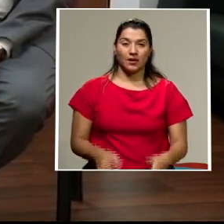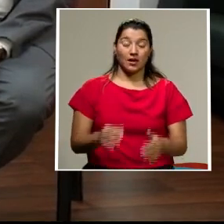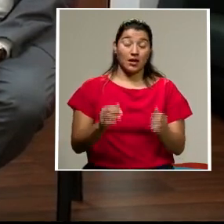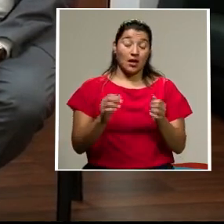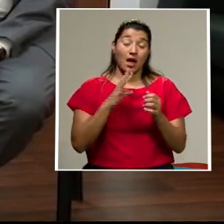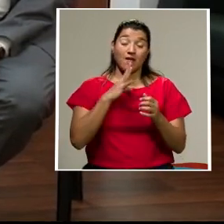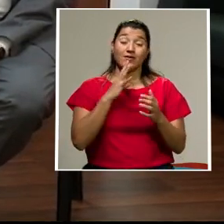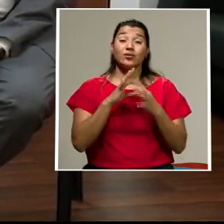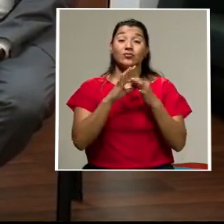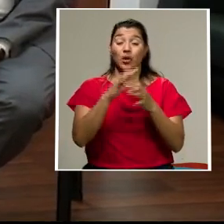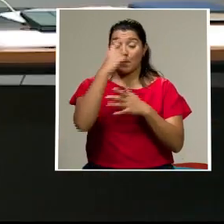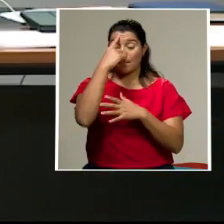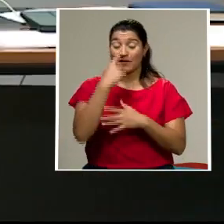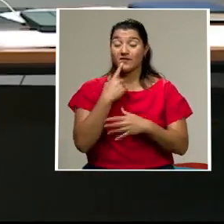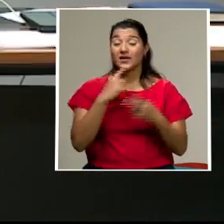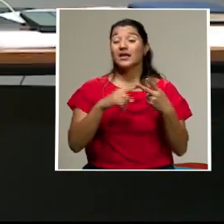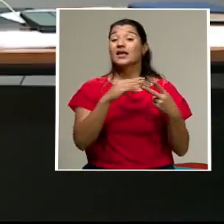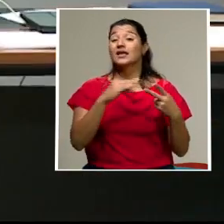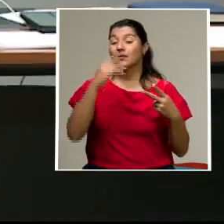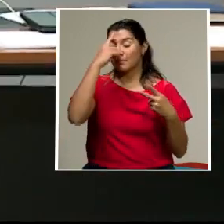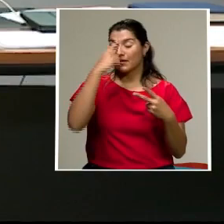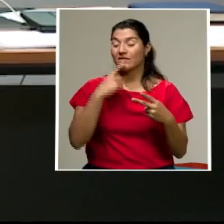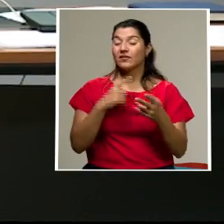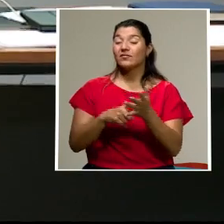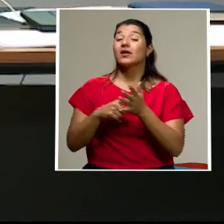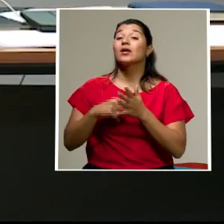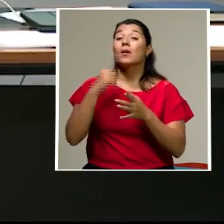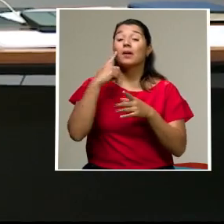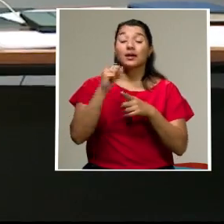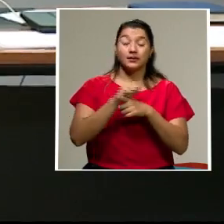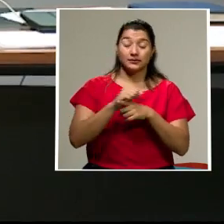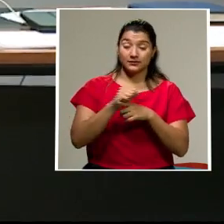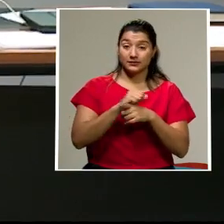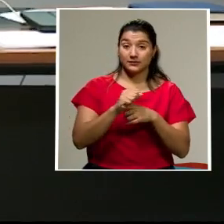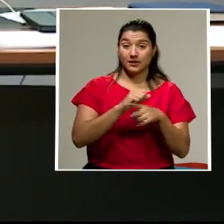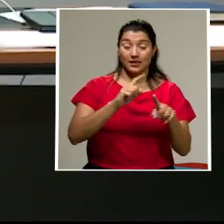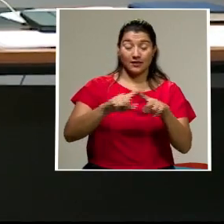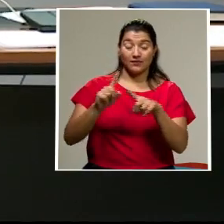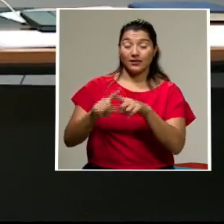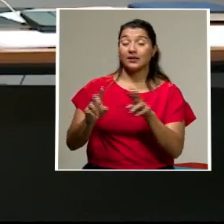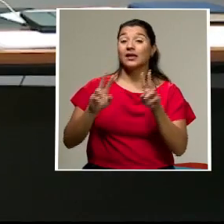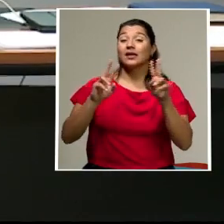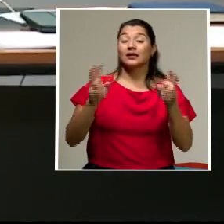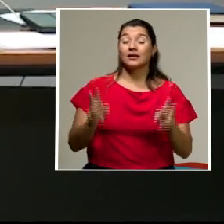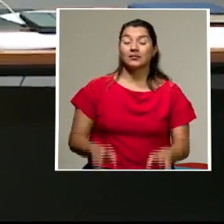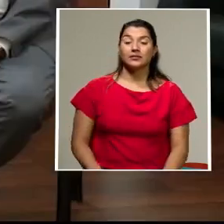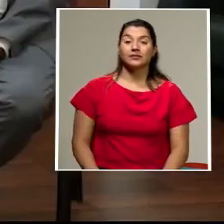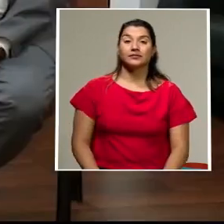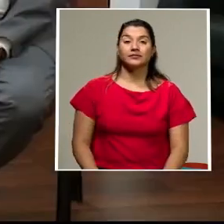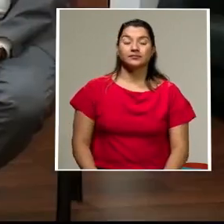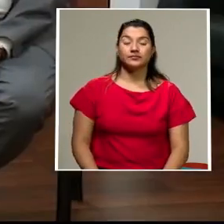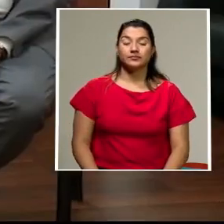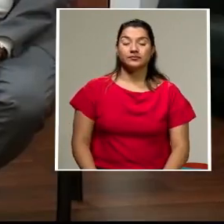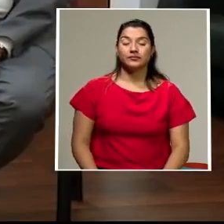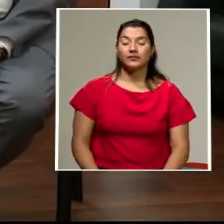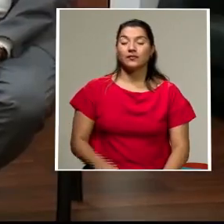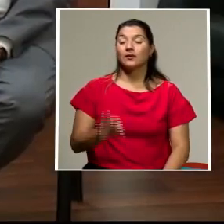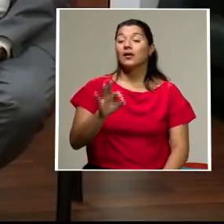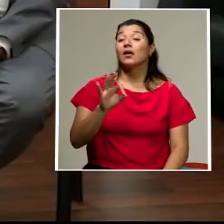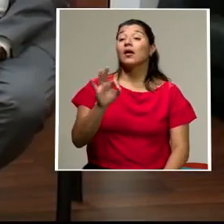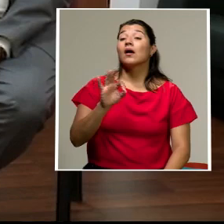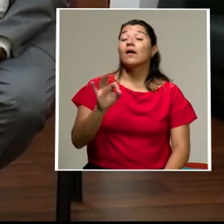de los perfiles requeridos para el ejercicio de los diferentes ámbitos de acción de las universidades. Don